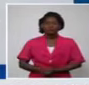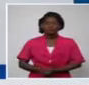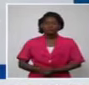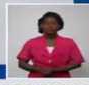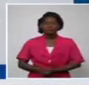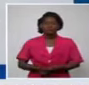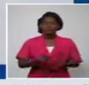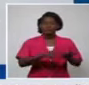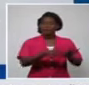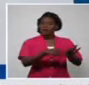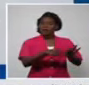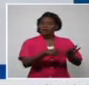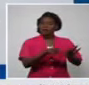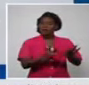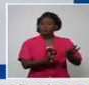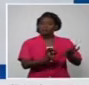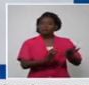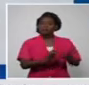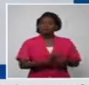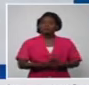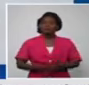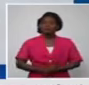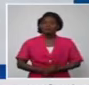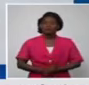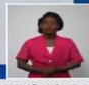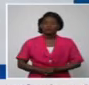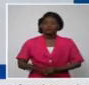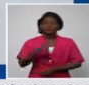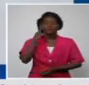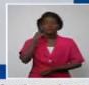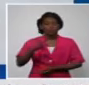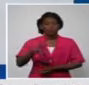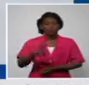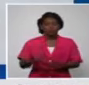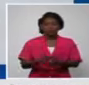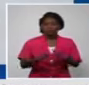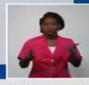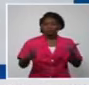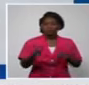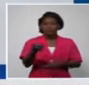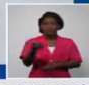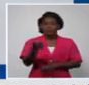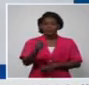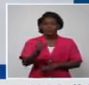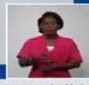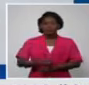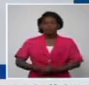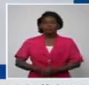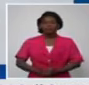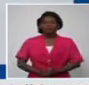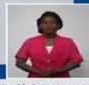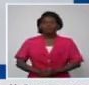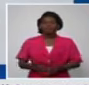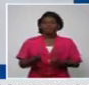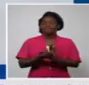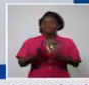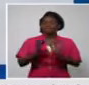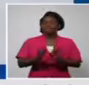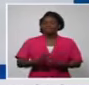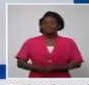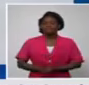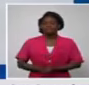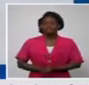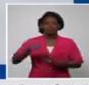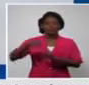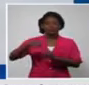especial Isla de la Juventud, de nuevo con una cifra elevada, 10 casos confirmado, Las Tunas con